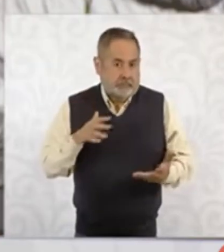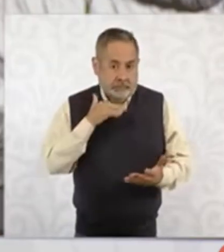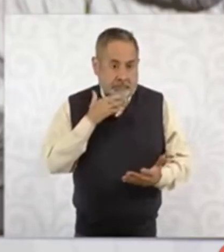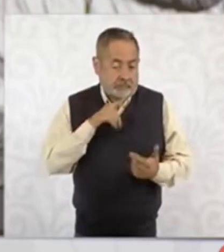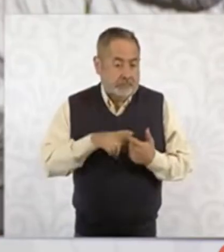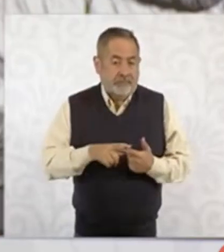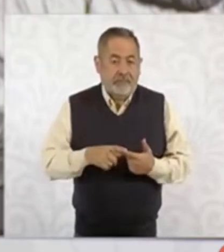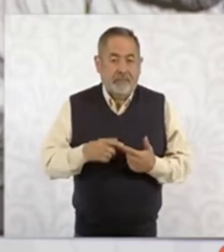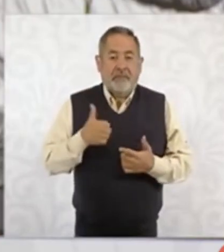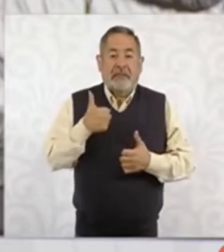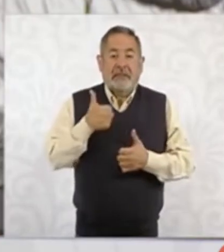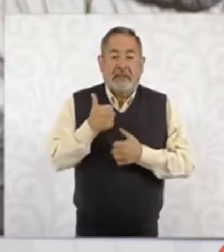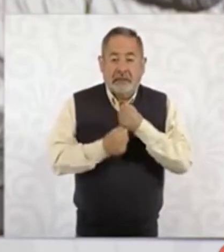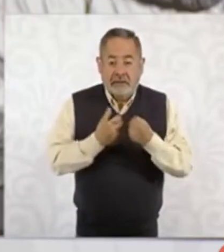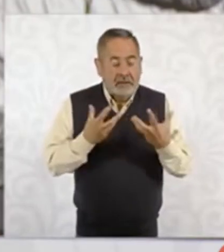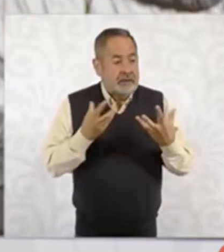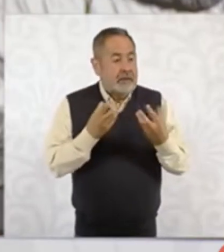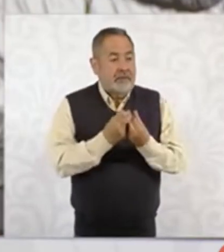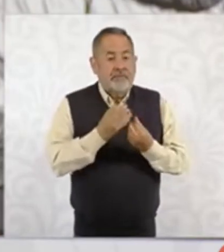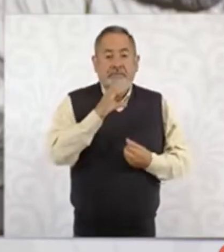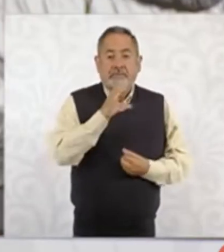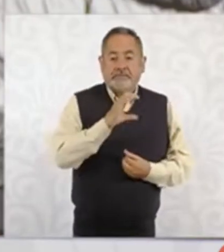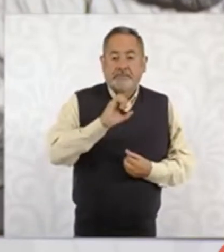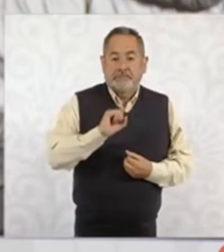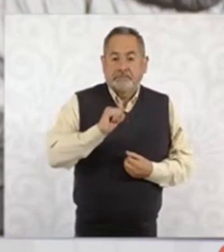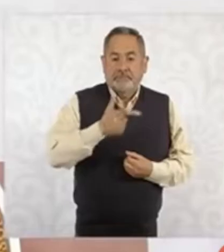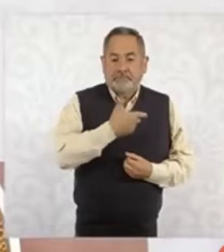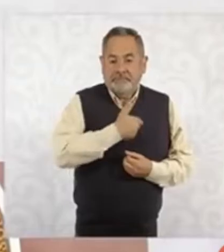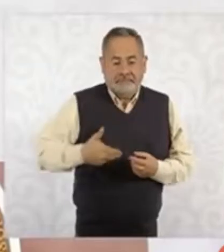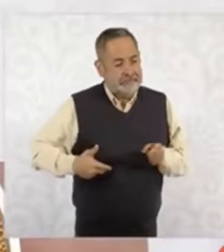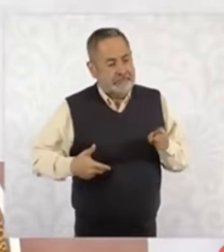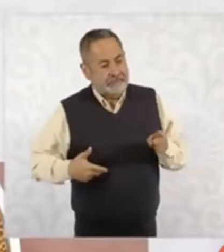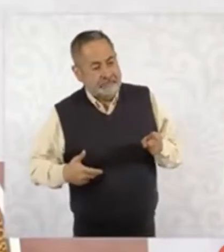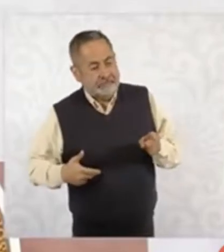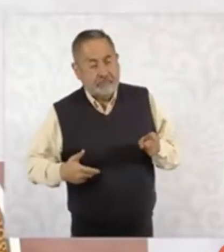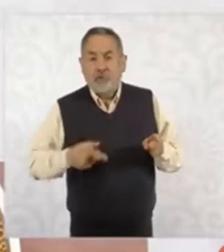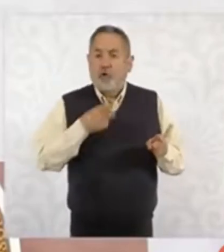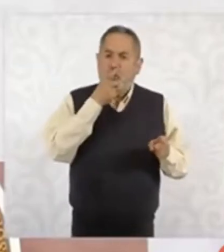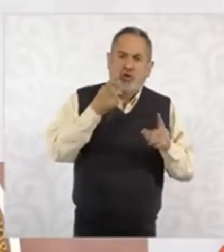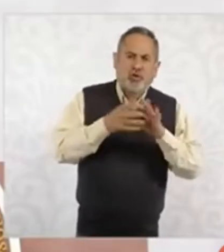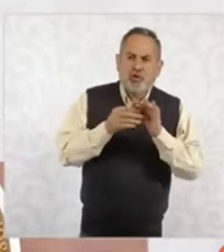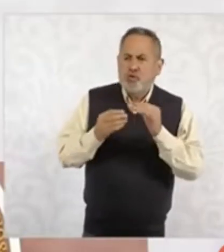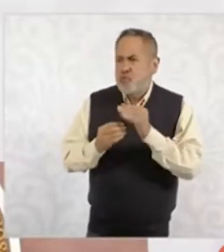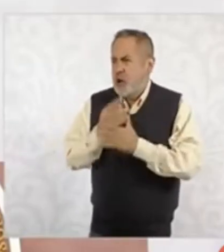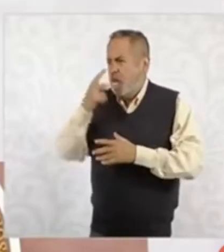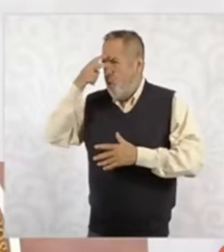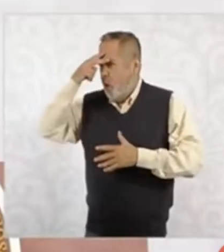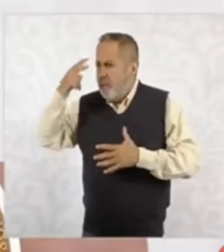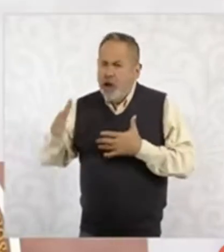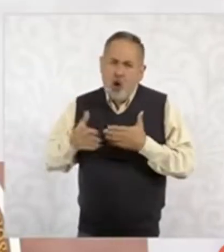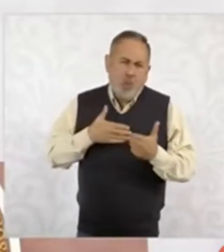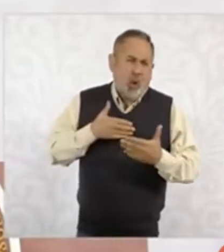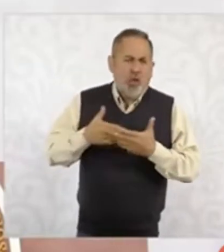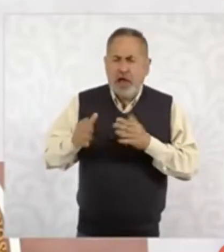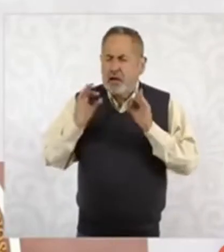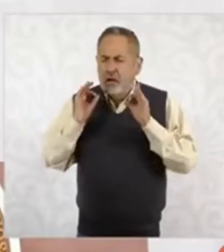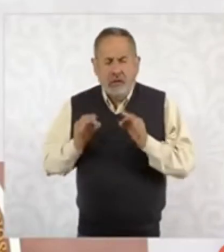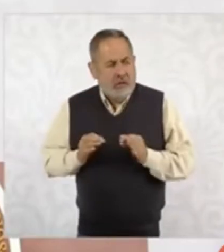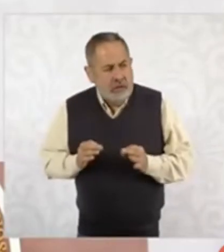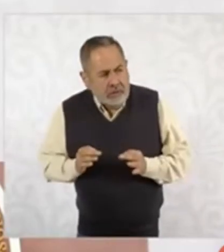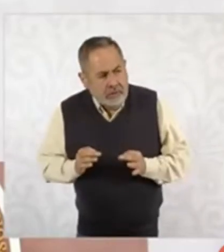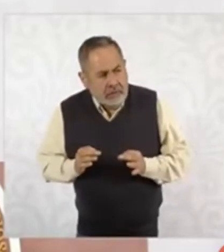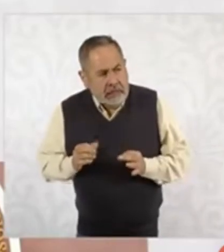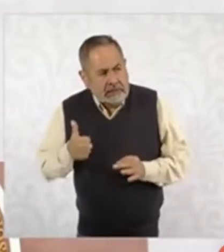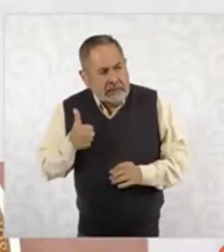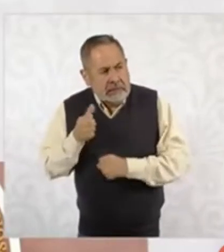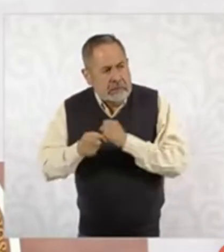6 años de salinismo, nos prometieron que estábamos entrando al México moderno, termina ese